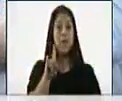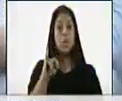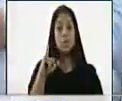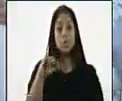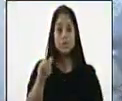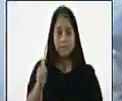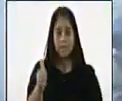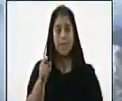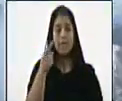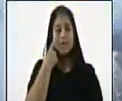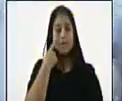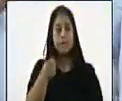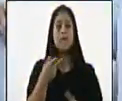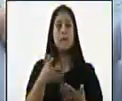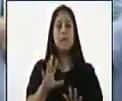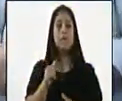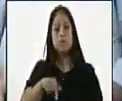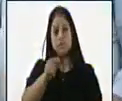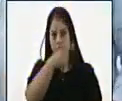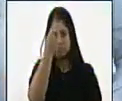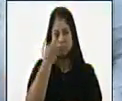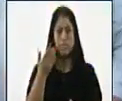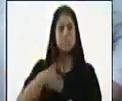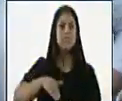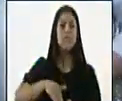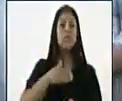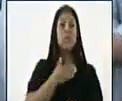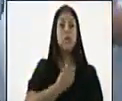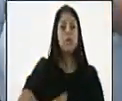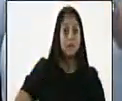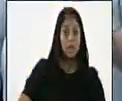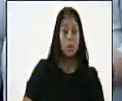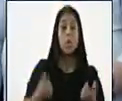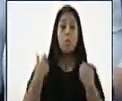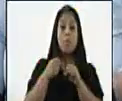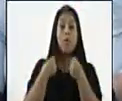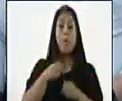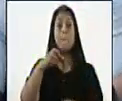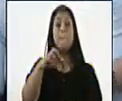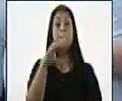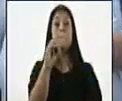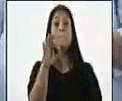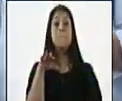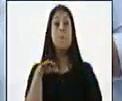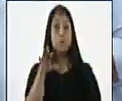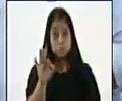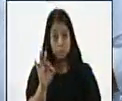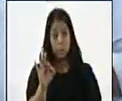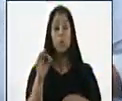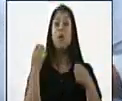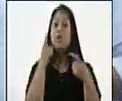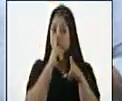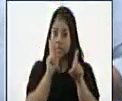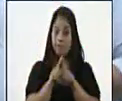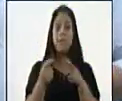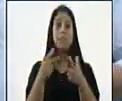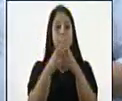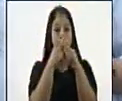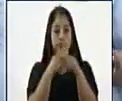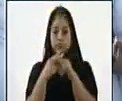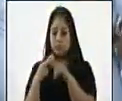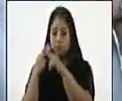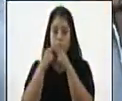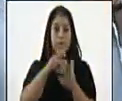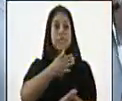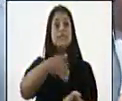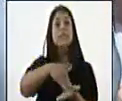a las gestiones del centro de gobierno de un pozo y vamos a remodelar el centro de salud, primero Dios, para